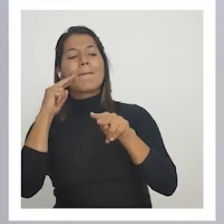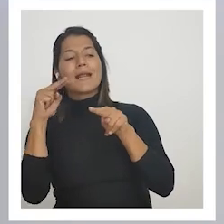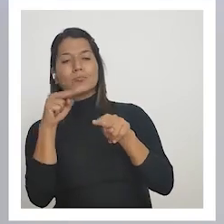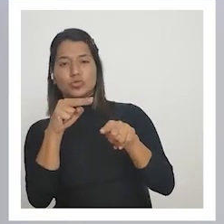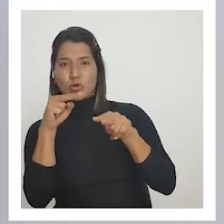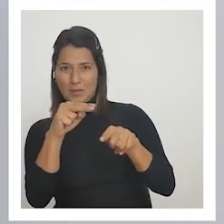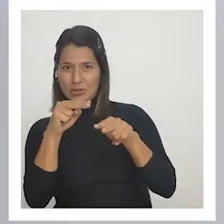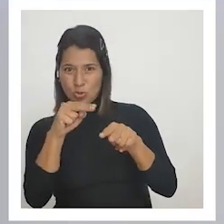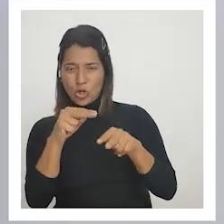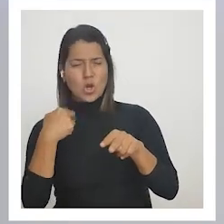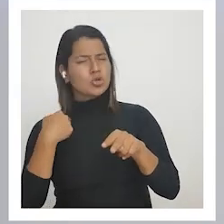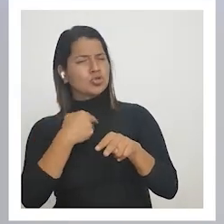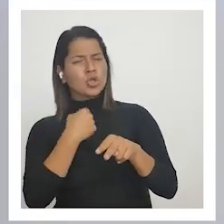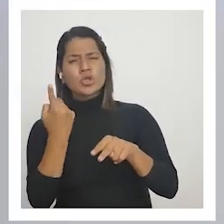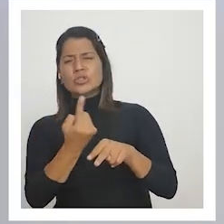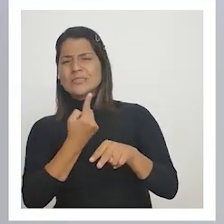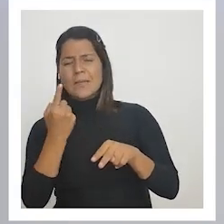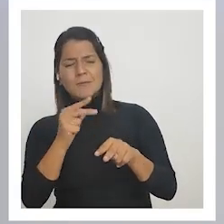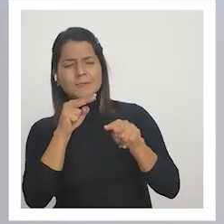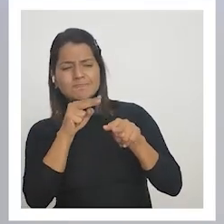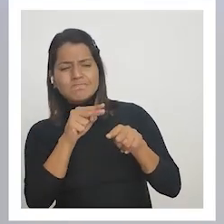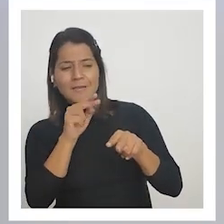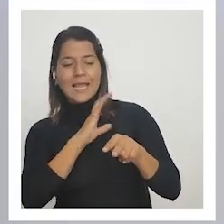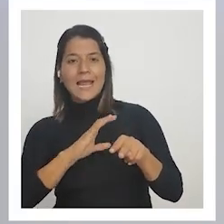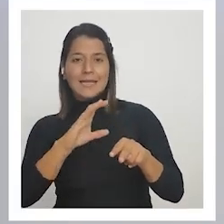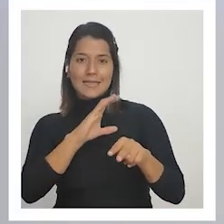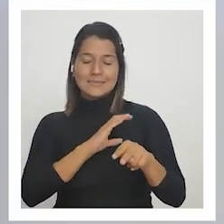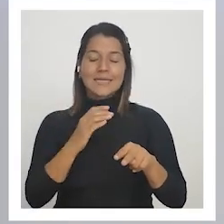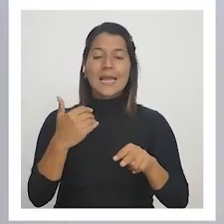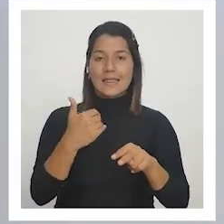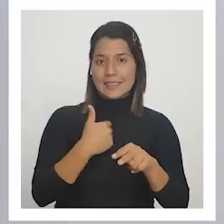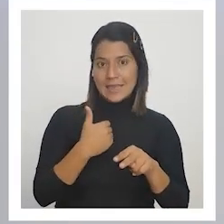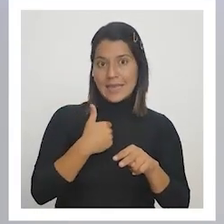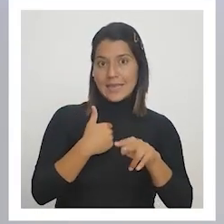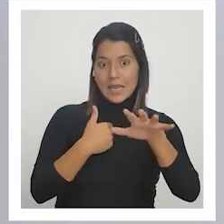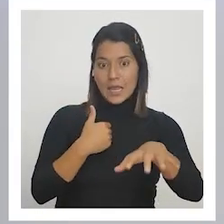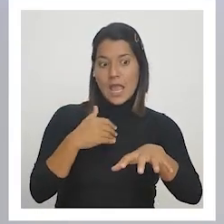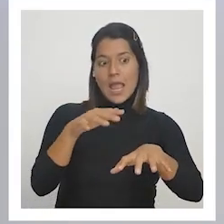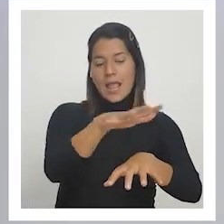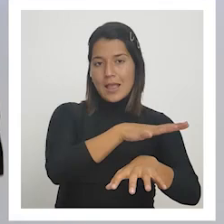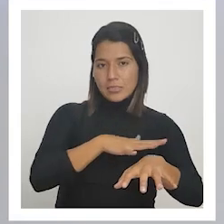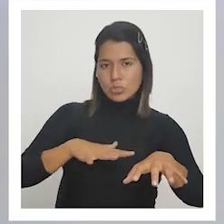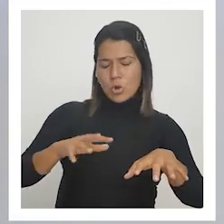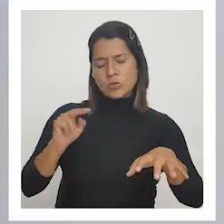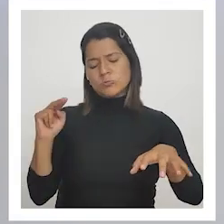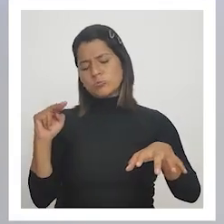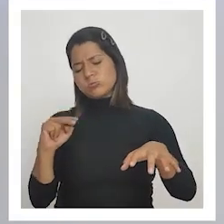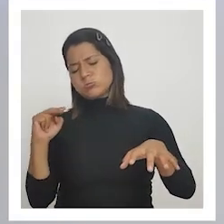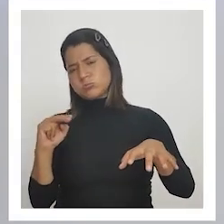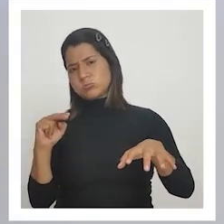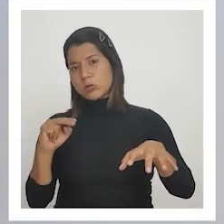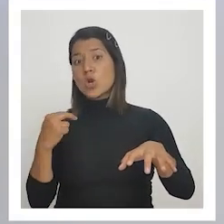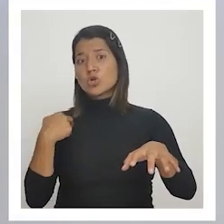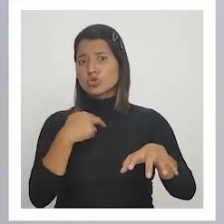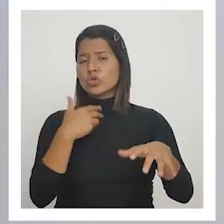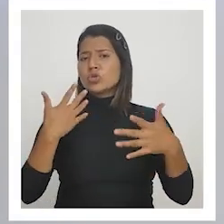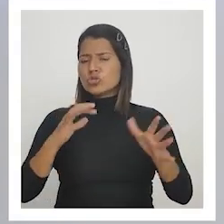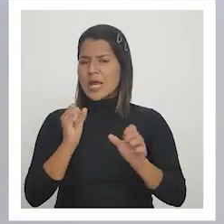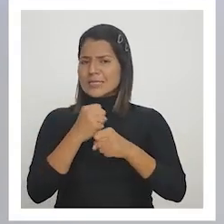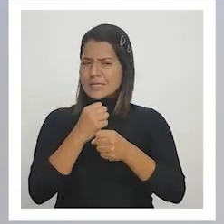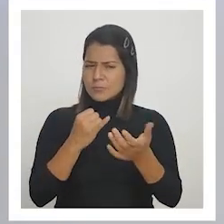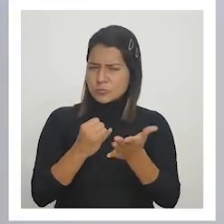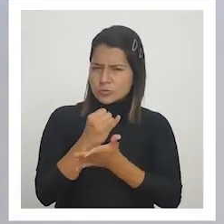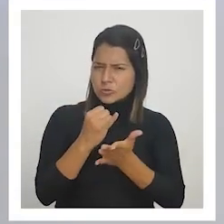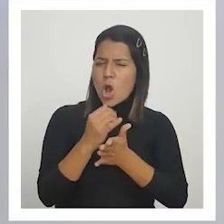manera permanente las características que tiene ese entorno. Hemos venido haciendo algunos estudios en el tema de la formalización, en